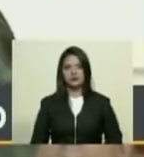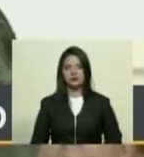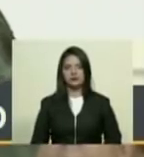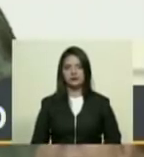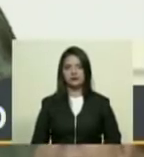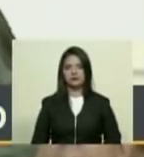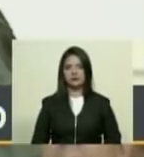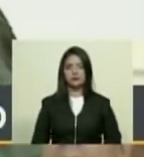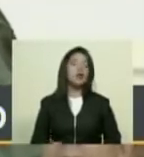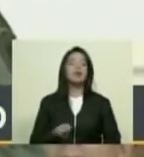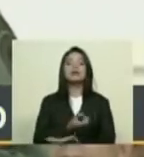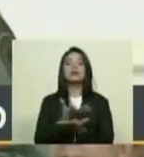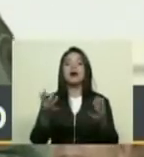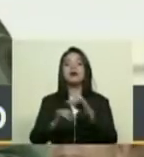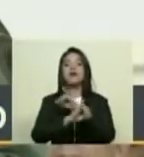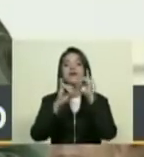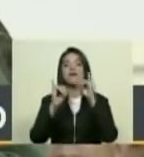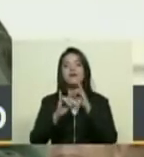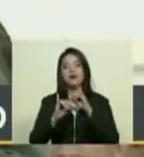a llevarle felicidad,